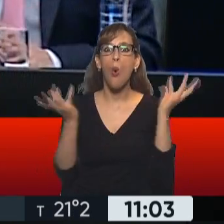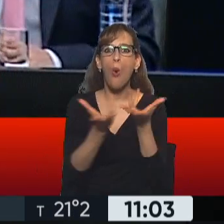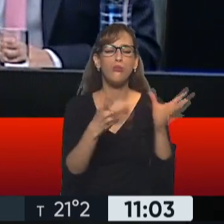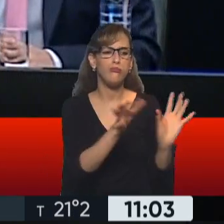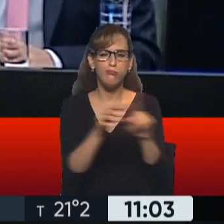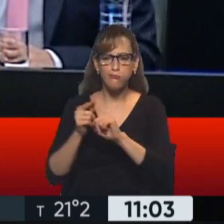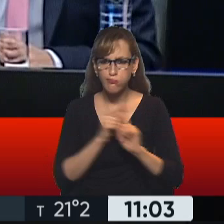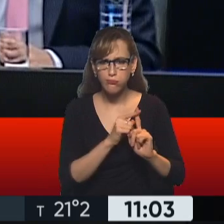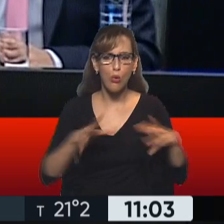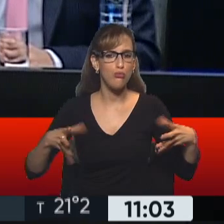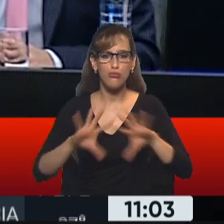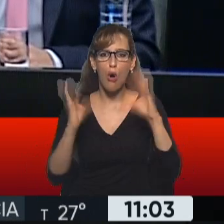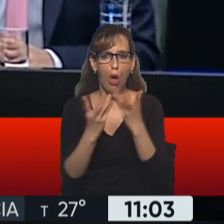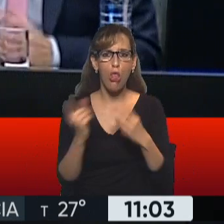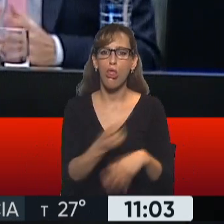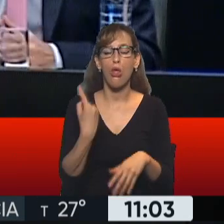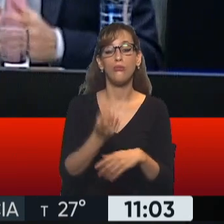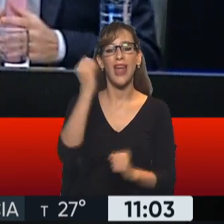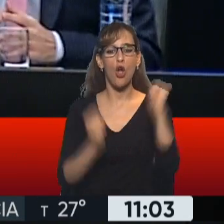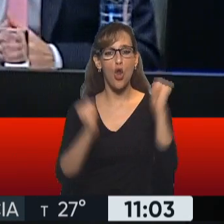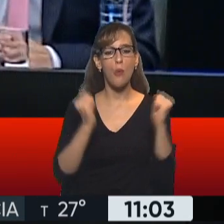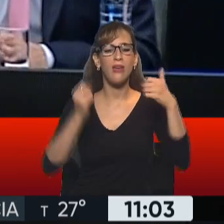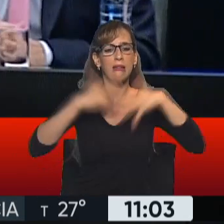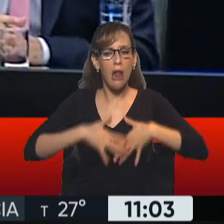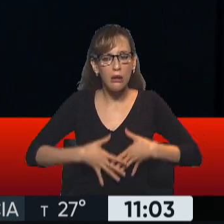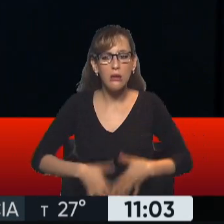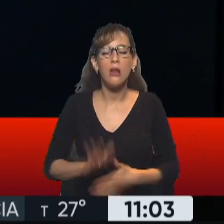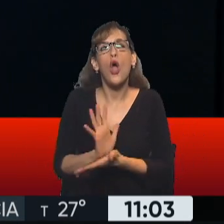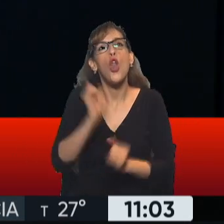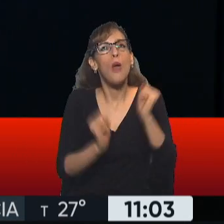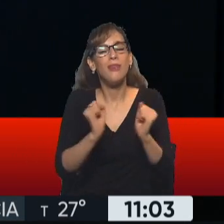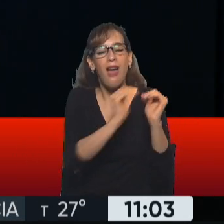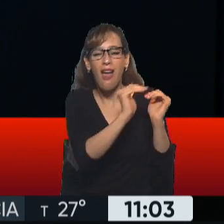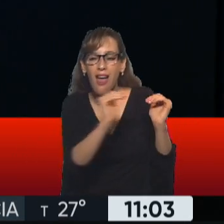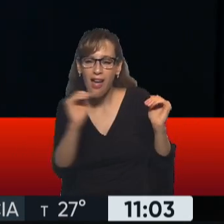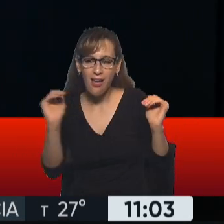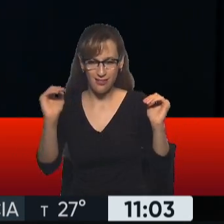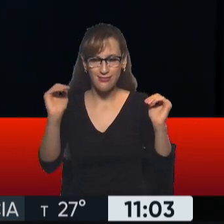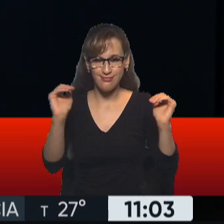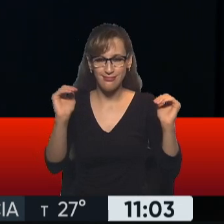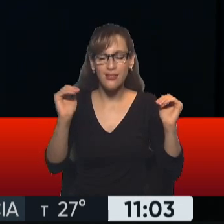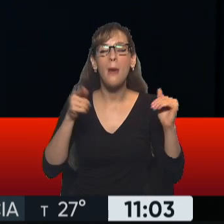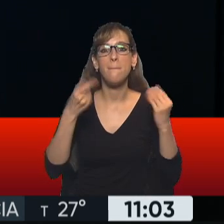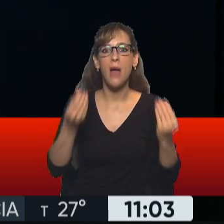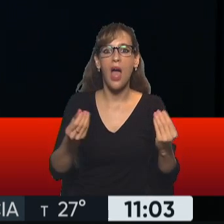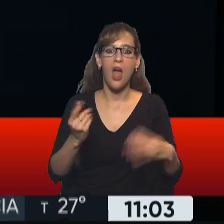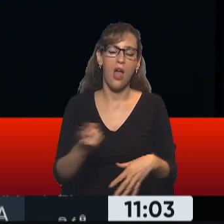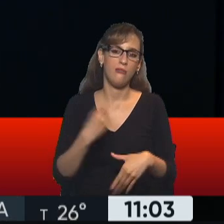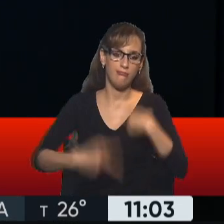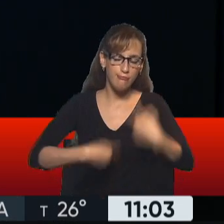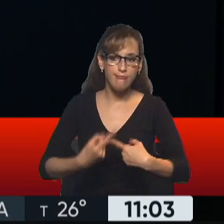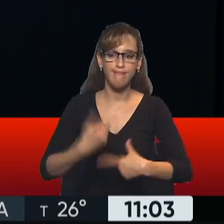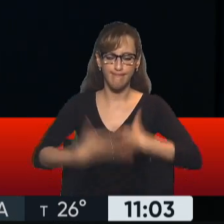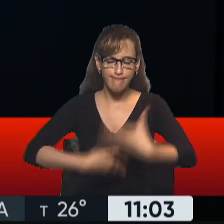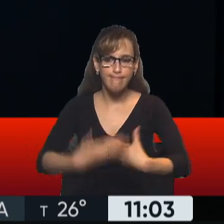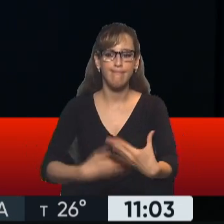así tener una economía más tranquila, una economía mejor integrada, que nos fortalezca y que de ese modo podamos seguir construyendo un